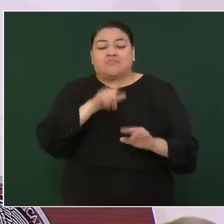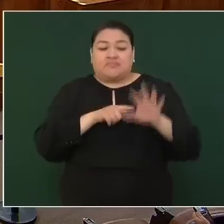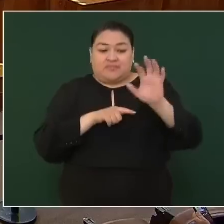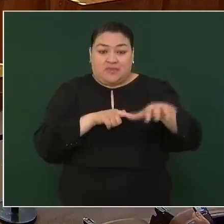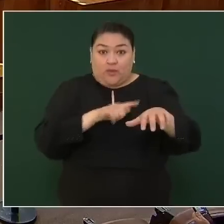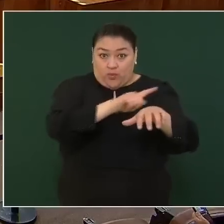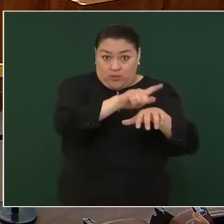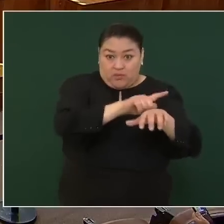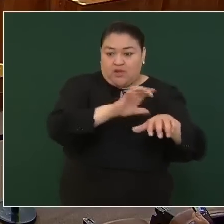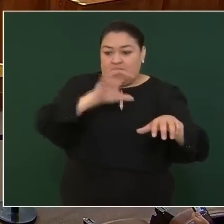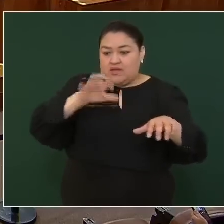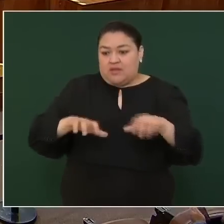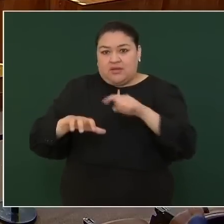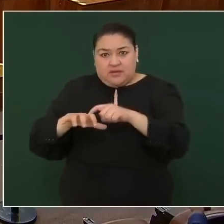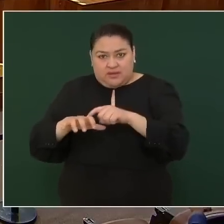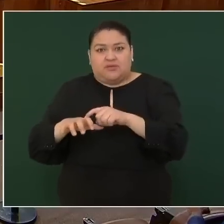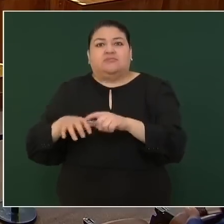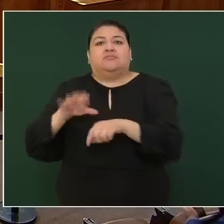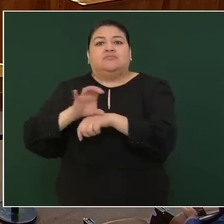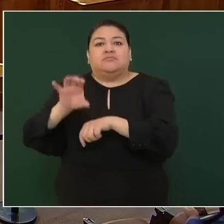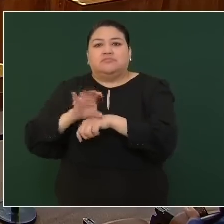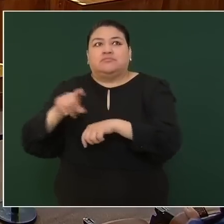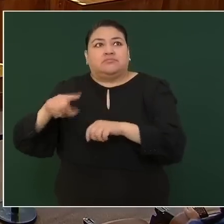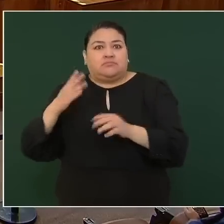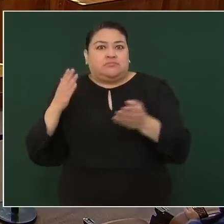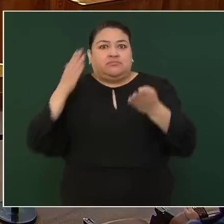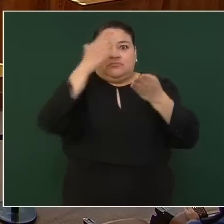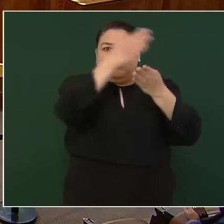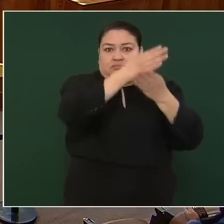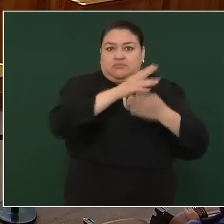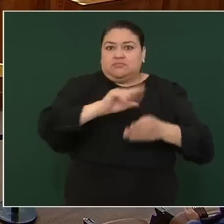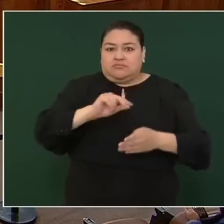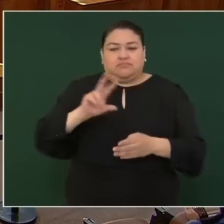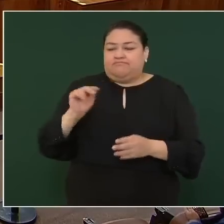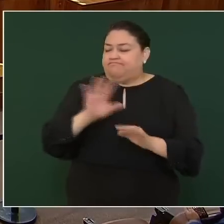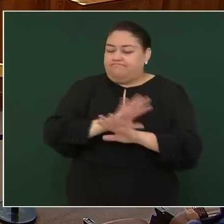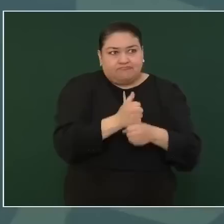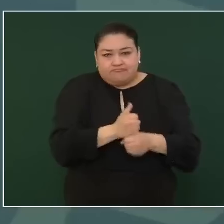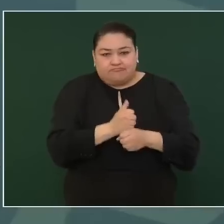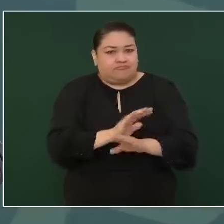Colombia para evitar ese tránsito y ese periplo y ese viacrucis.